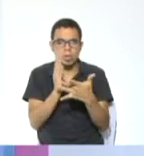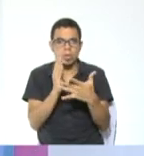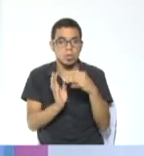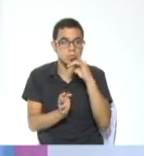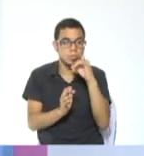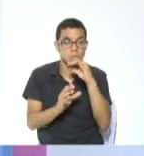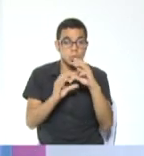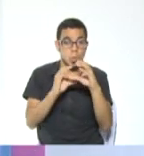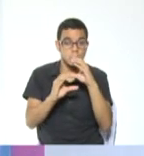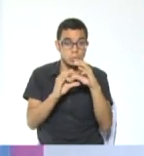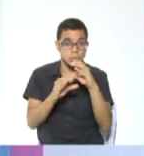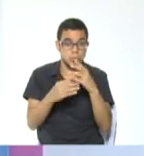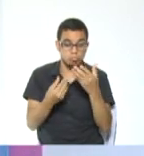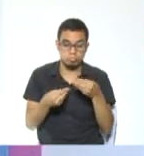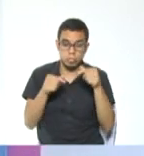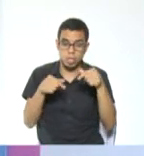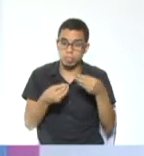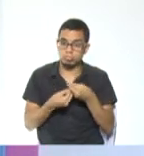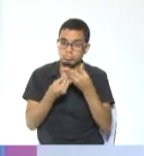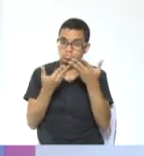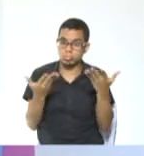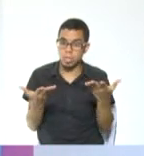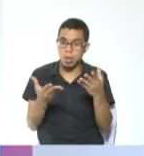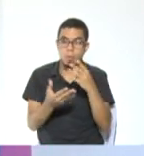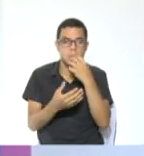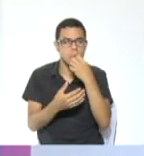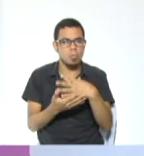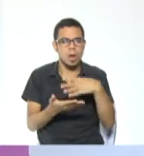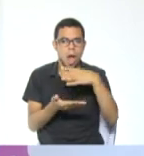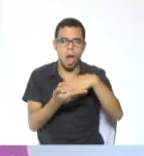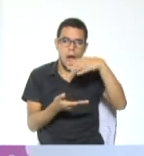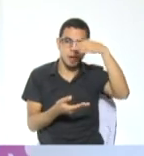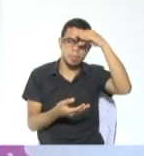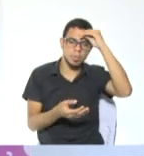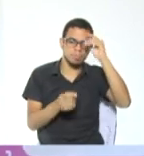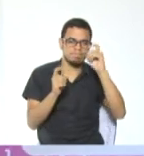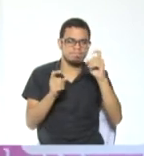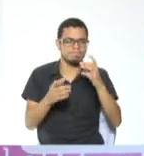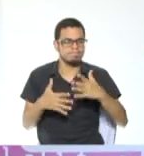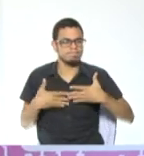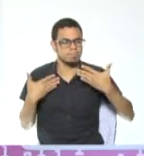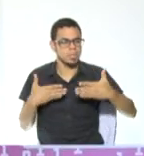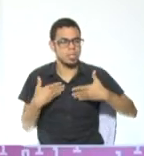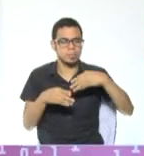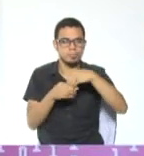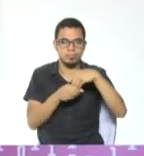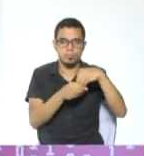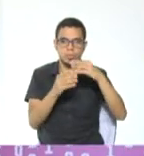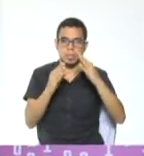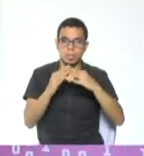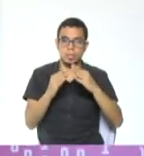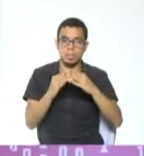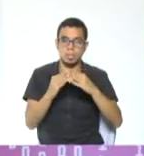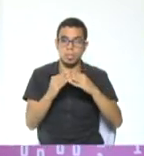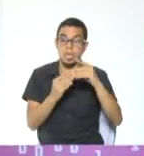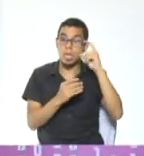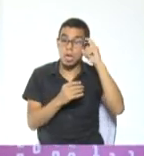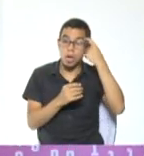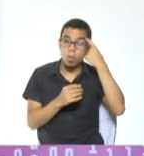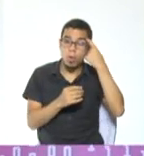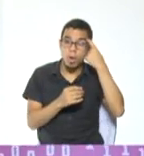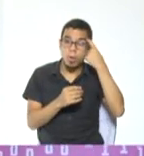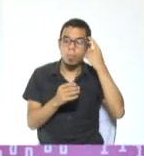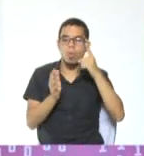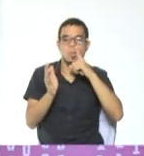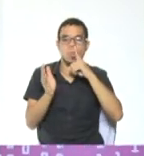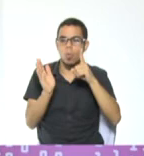y la comunicación para lograr así un aprendizaje significativo y divertido desde sus hogares. Recordemos cumplir con las medidas